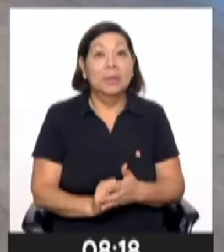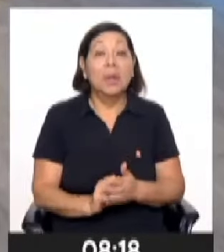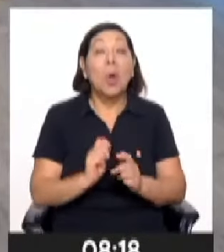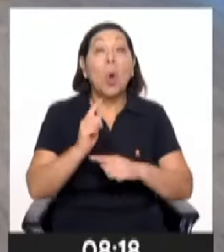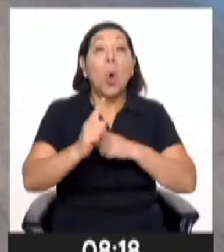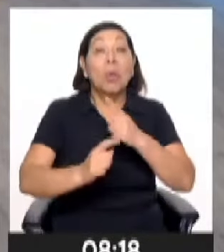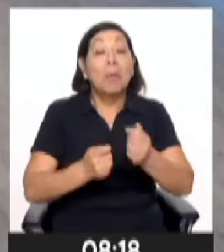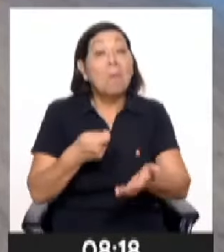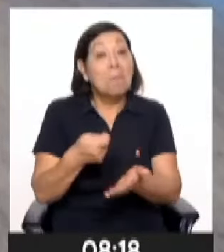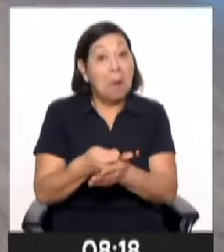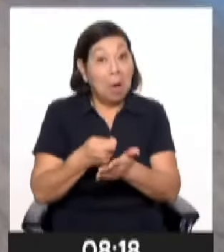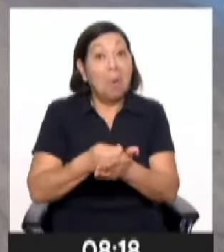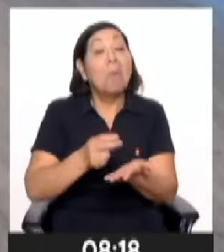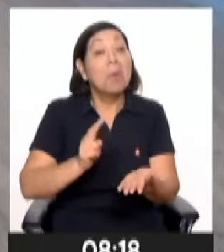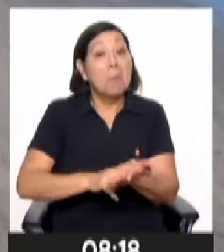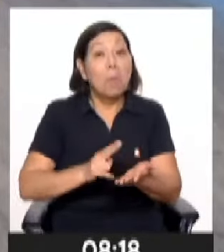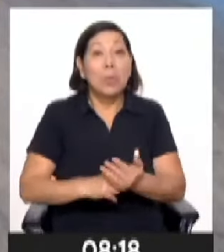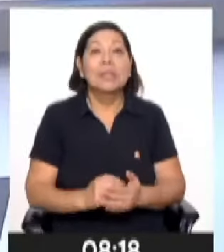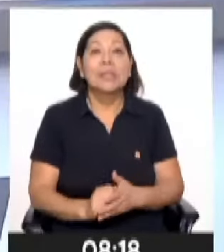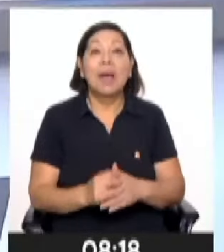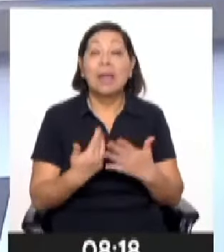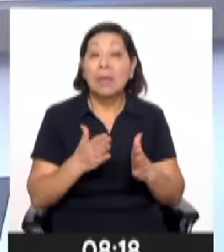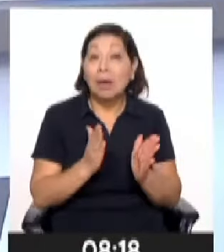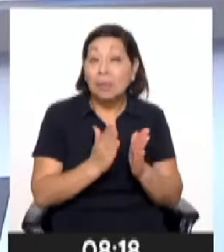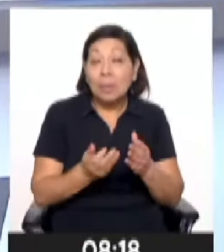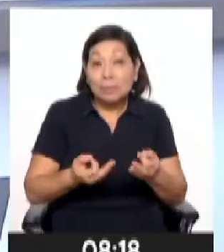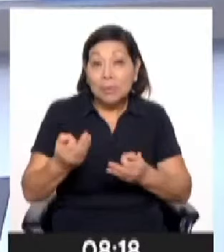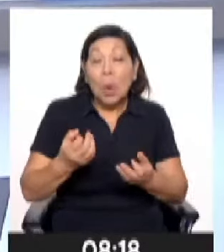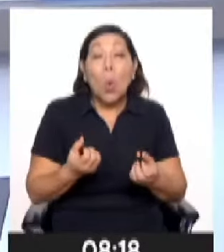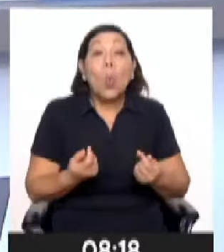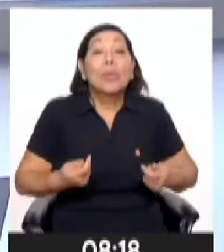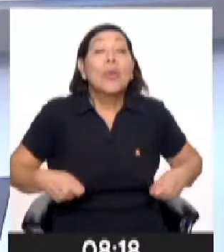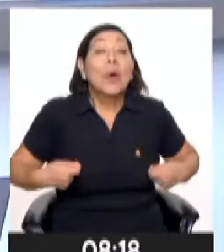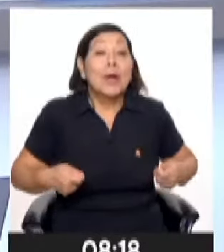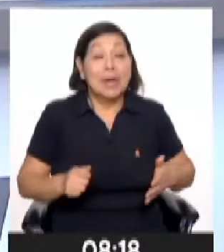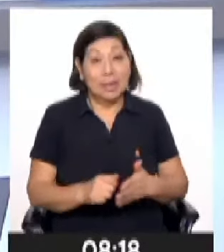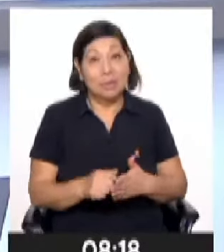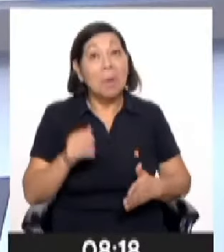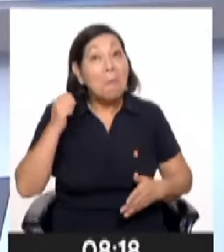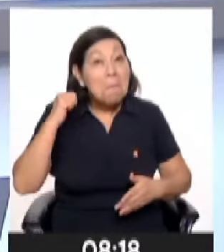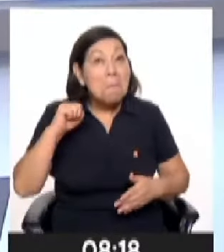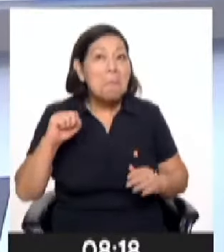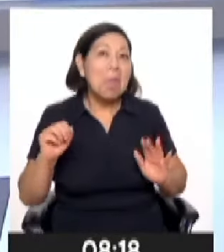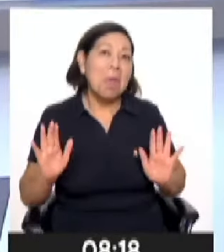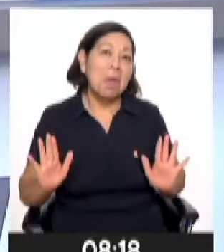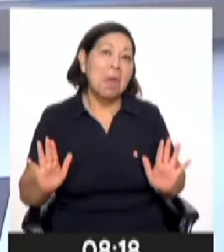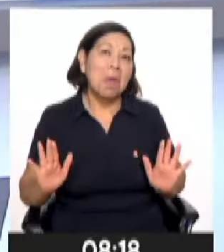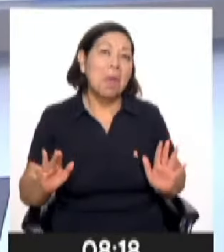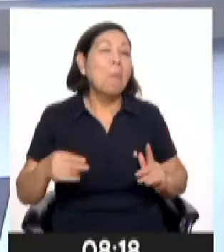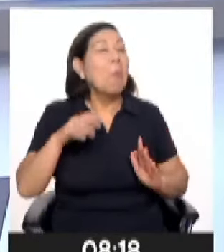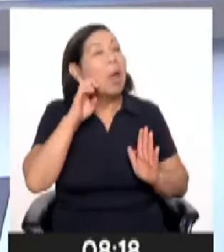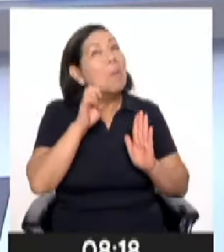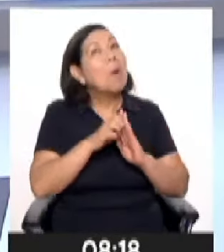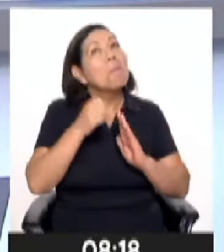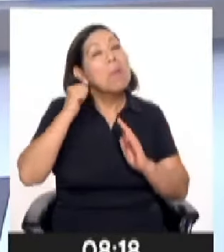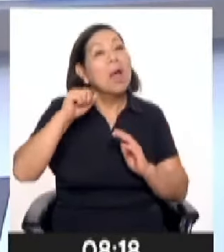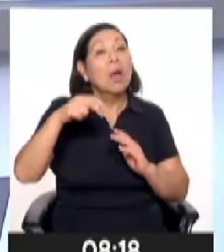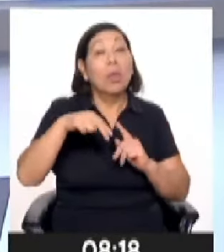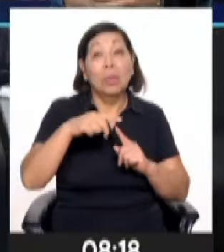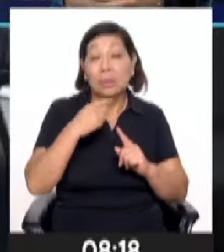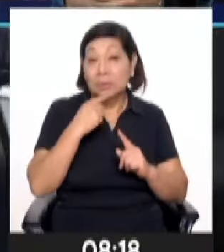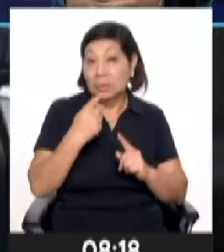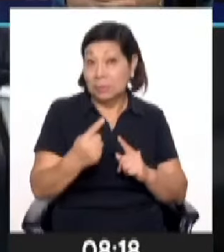al año siguiente puede devolver el impuesto a la renta, ¿no? Ahora, si uno ha hecho ya su presupuesto de cuánto va a gastar en un viaje, digamos, al norte del país,